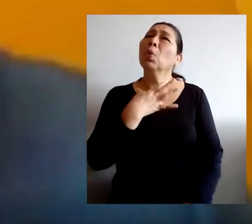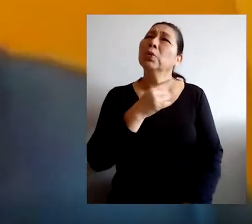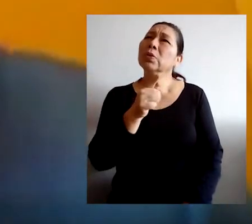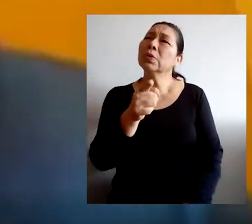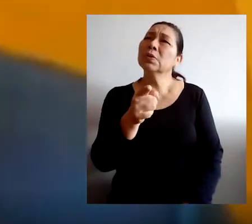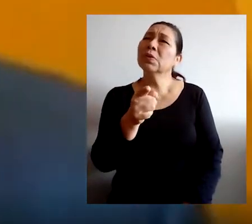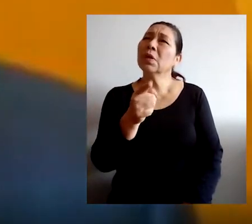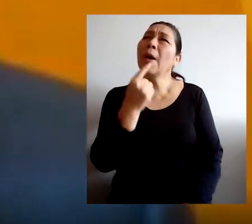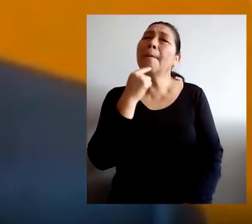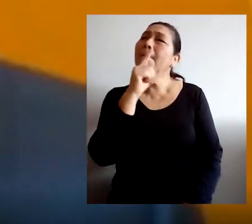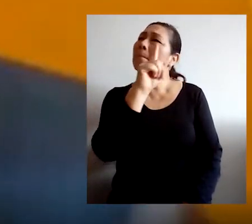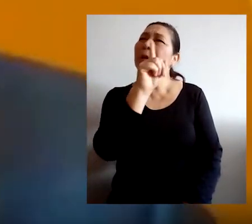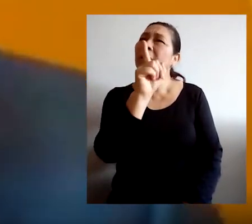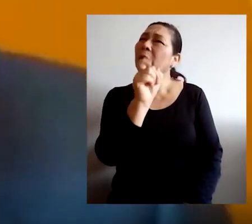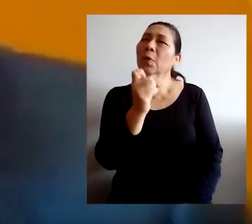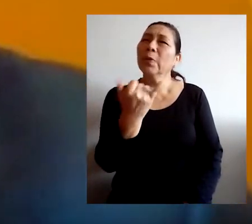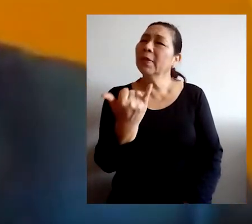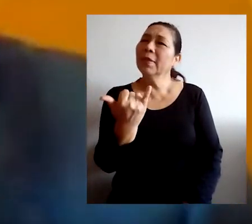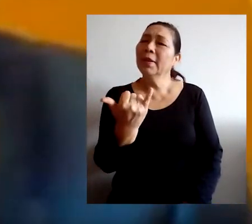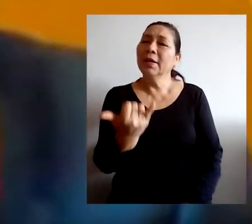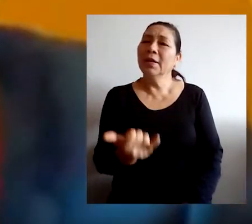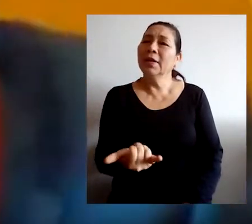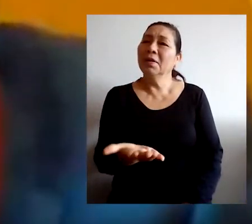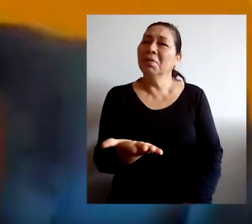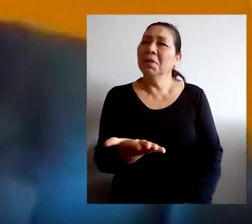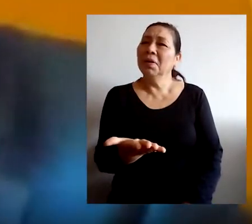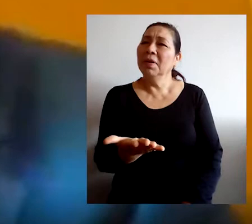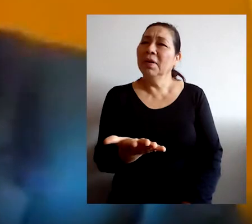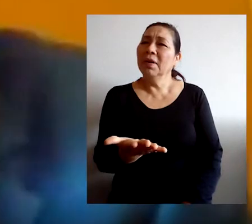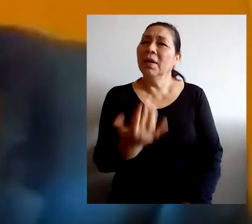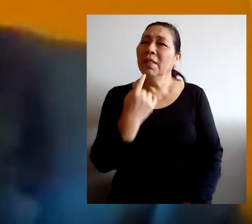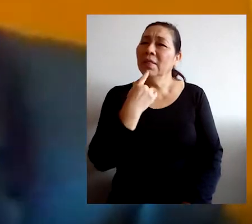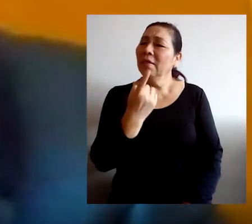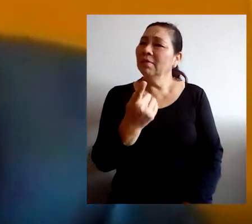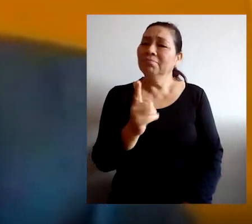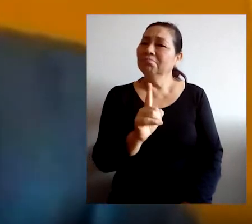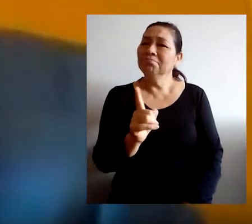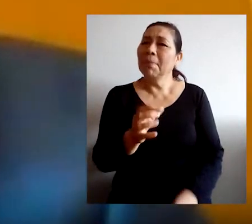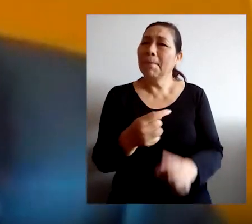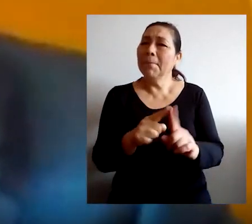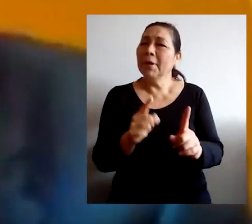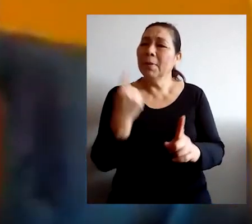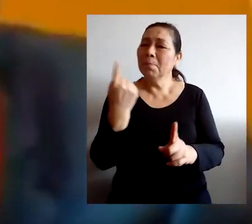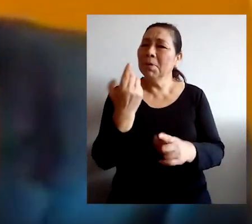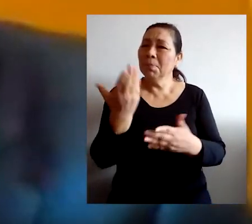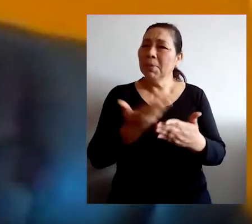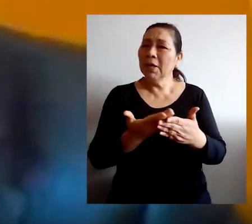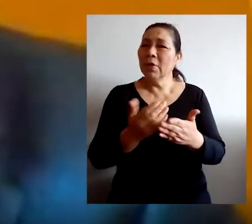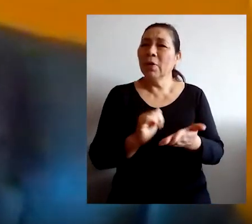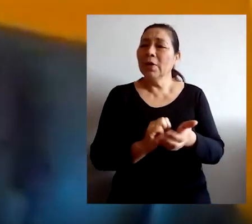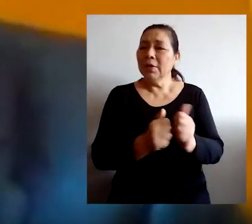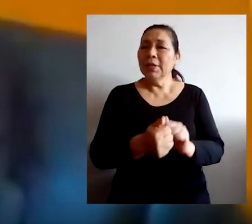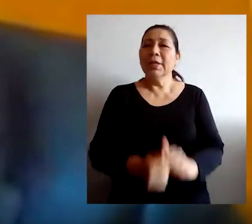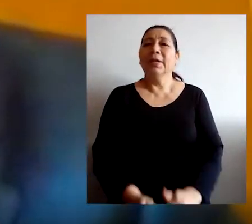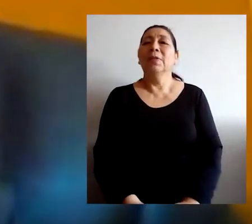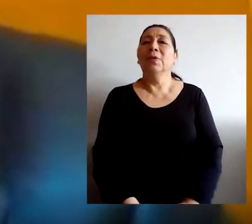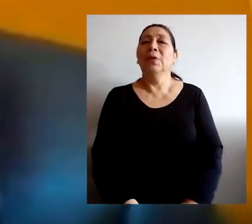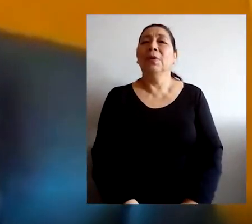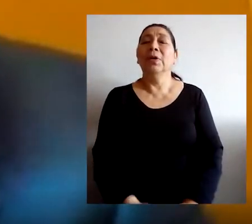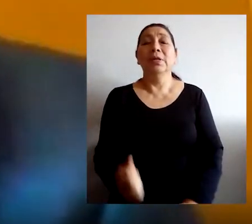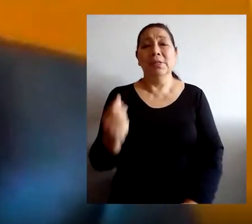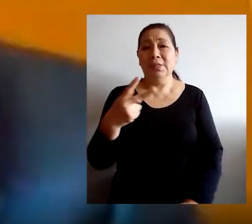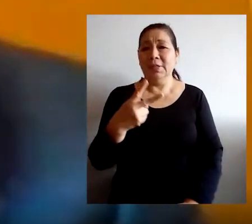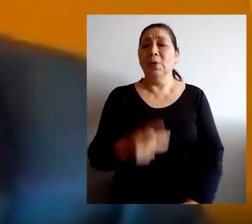gustaría que usted nos... este caso no fue declarado fundado en primera instancia y revocado